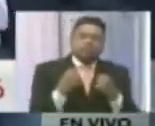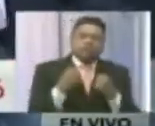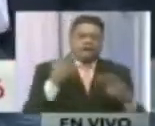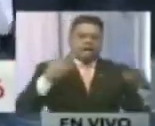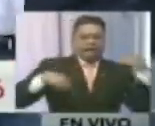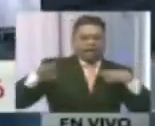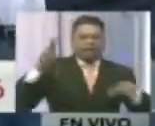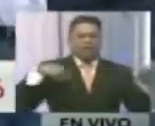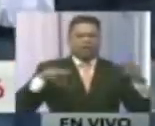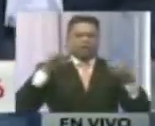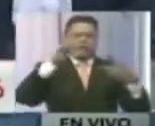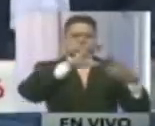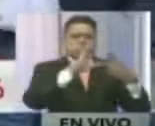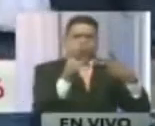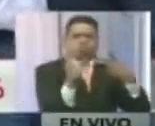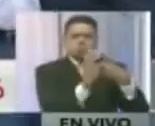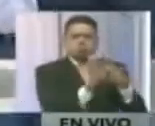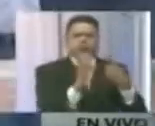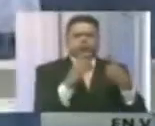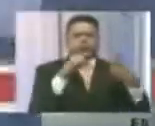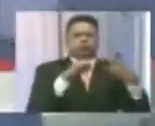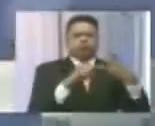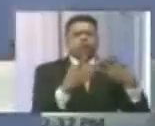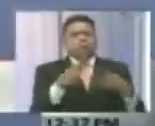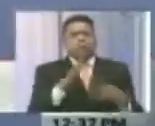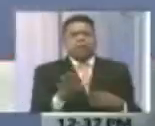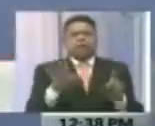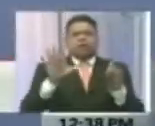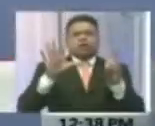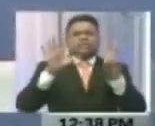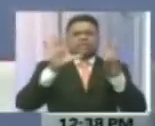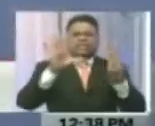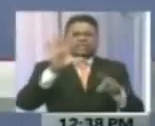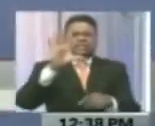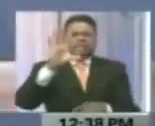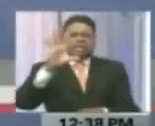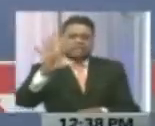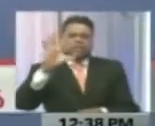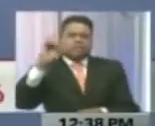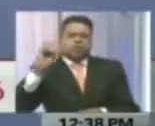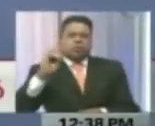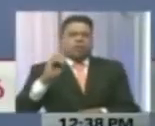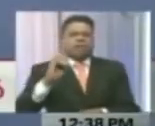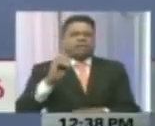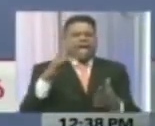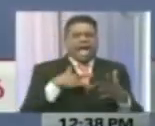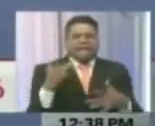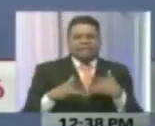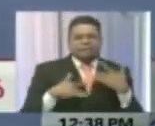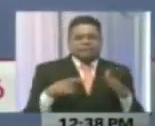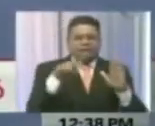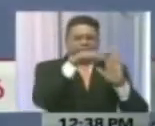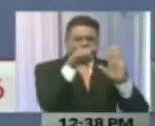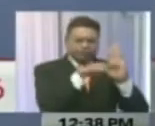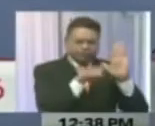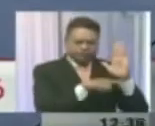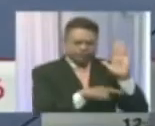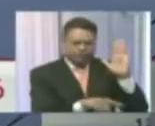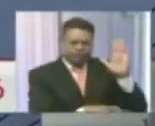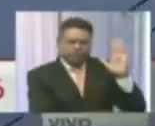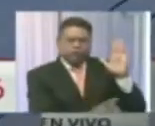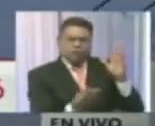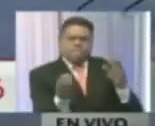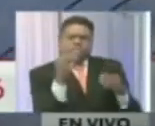tenemos cultura. 750 actividades serán desplegadas por todos los estados del país y la capital para